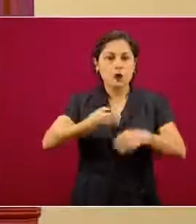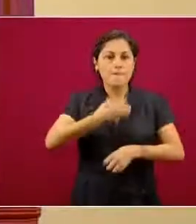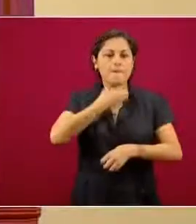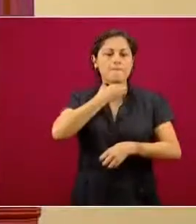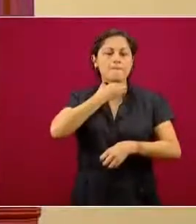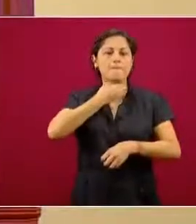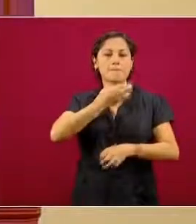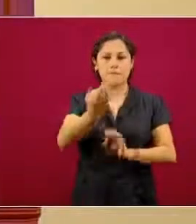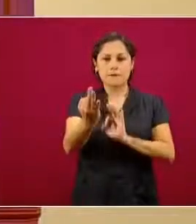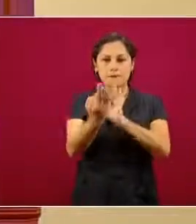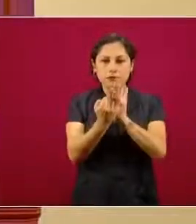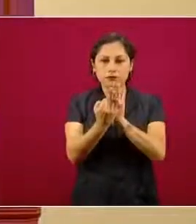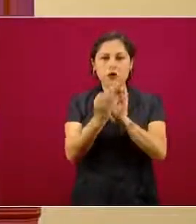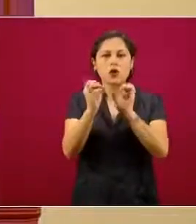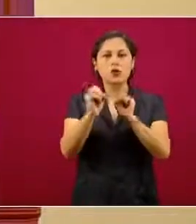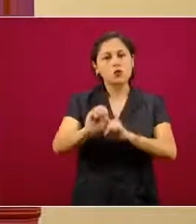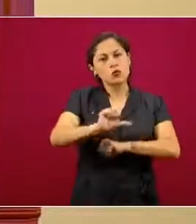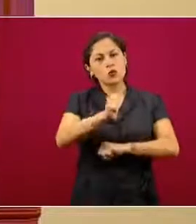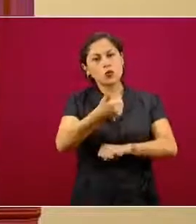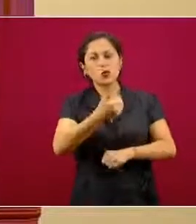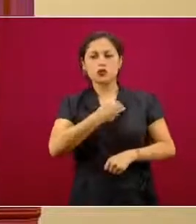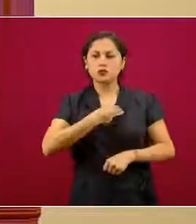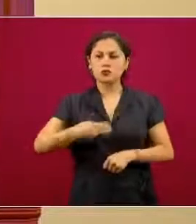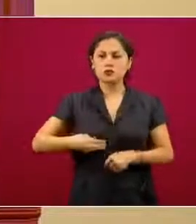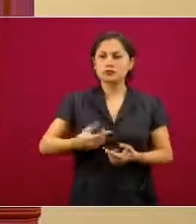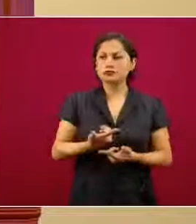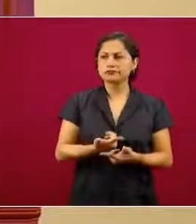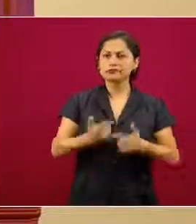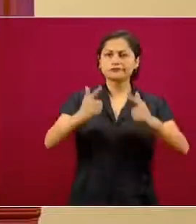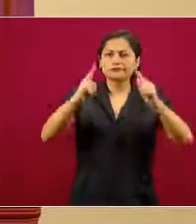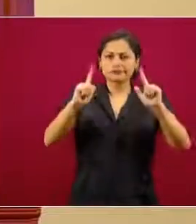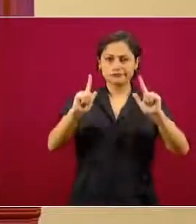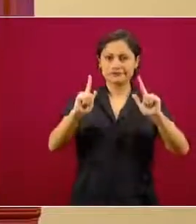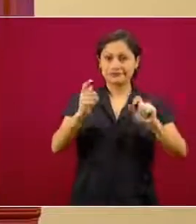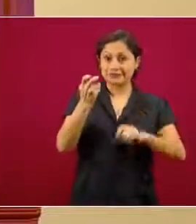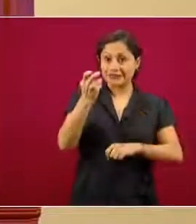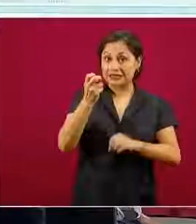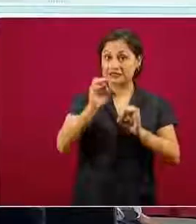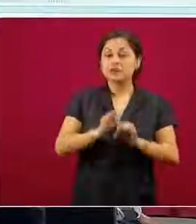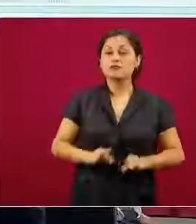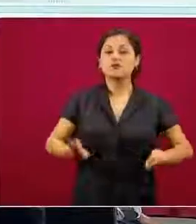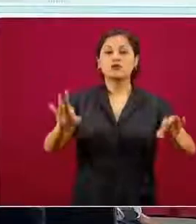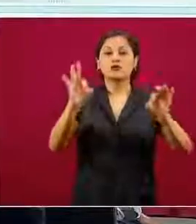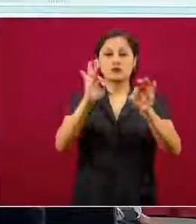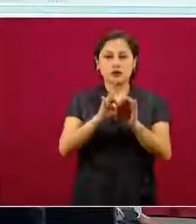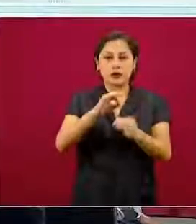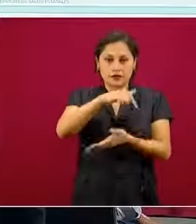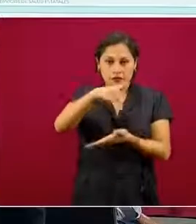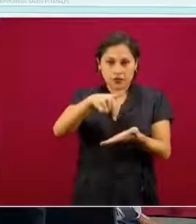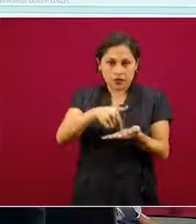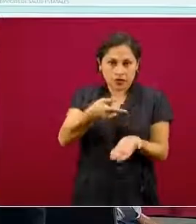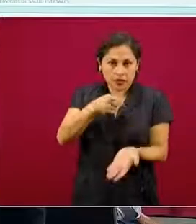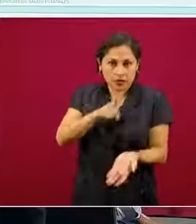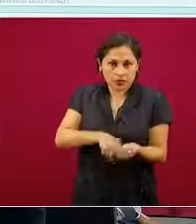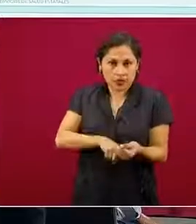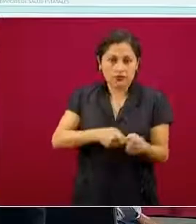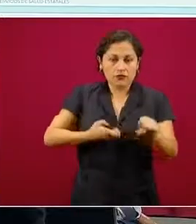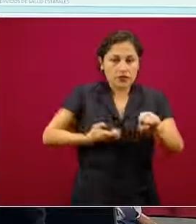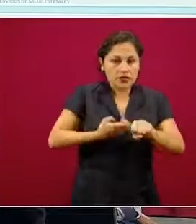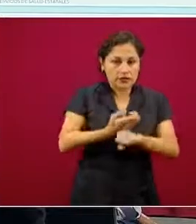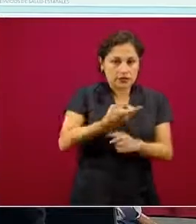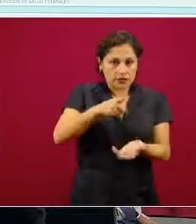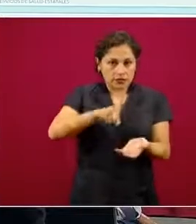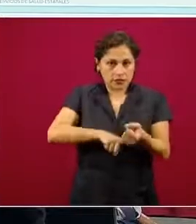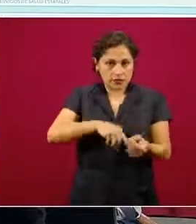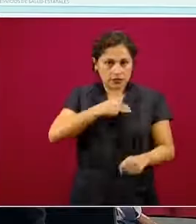mucha mayor disponibilidad que la que en su momento se presenta. Por eso es un ejercicio muy importante que a nivel local se debe de llevar también todos los